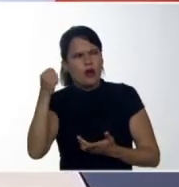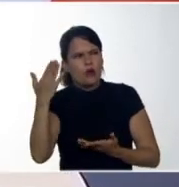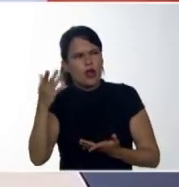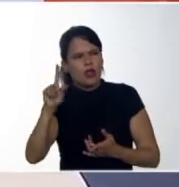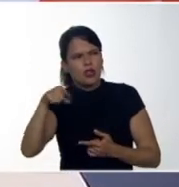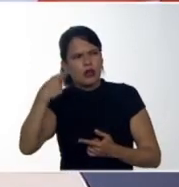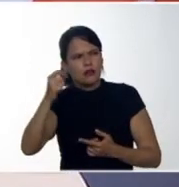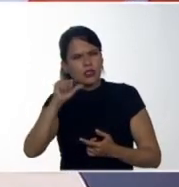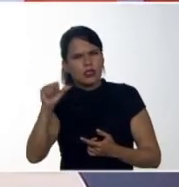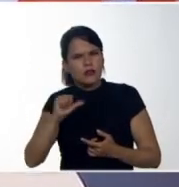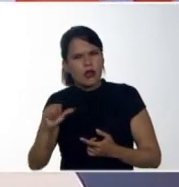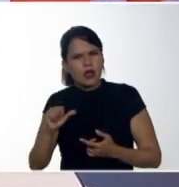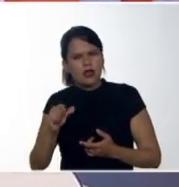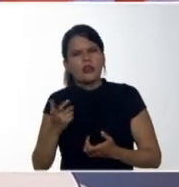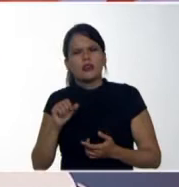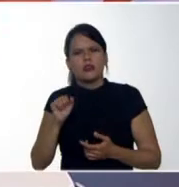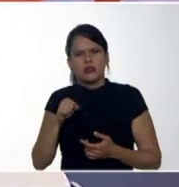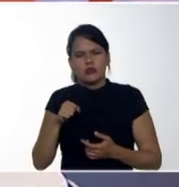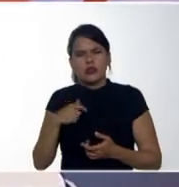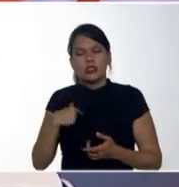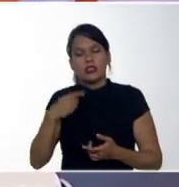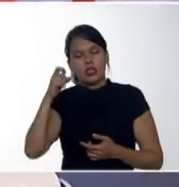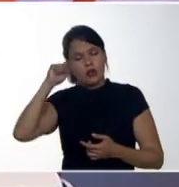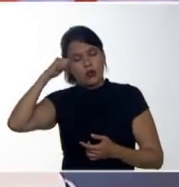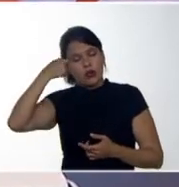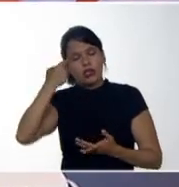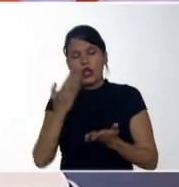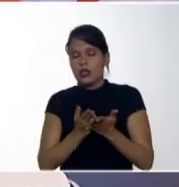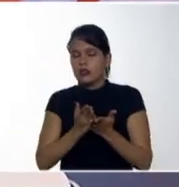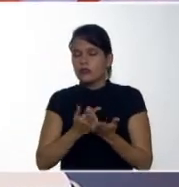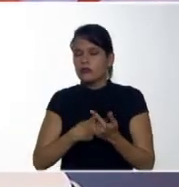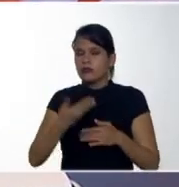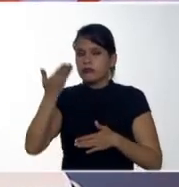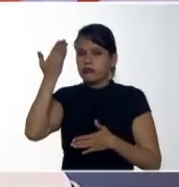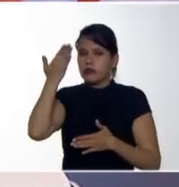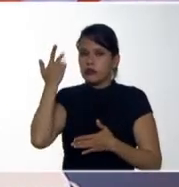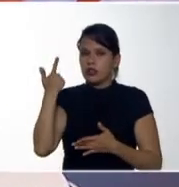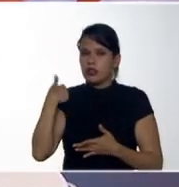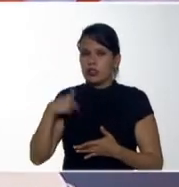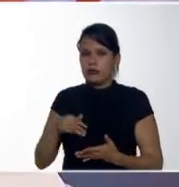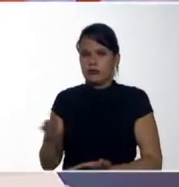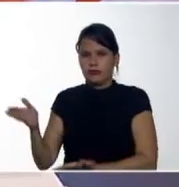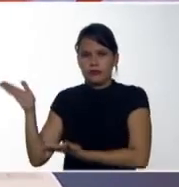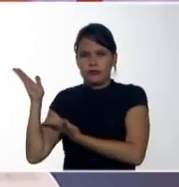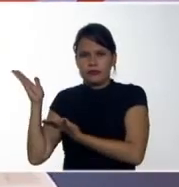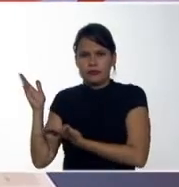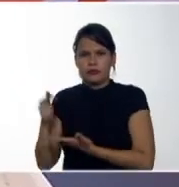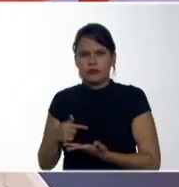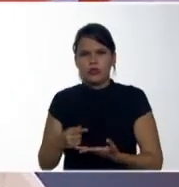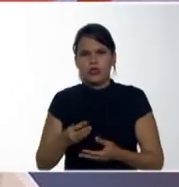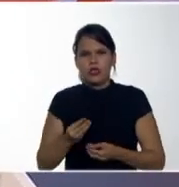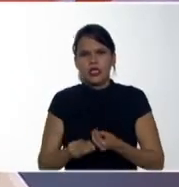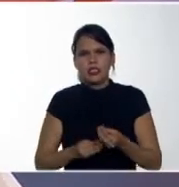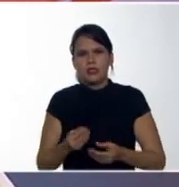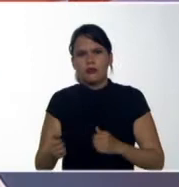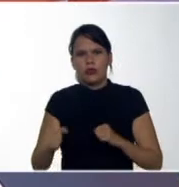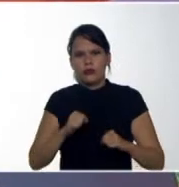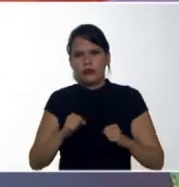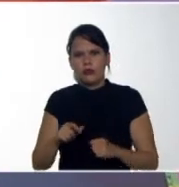sí. Fíjense, si recuerdan en la clase anterior, teníamos este objeto y hacíamos este movimiento.